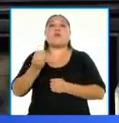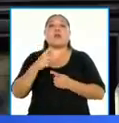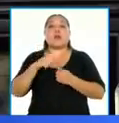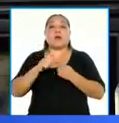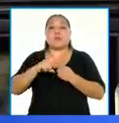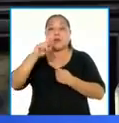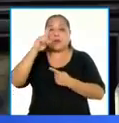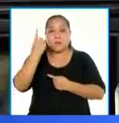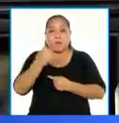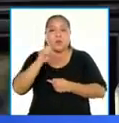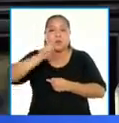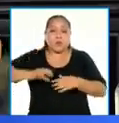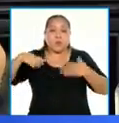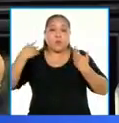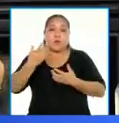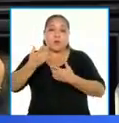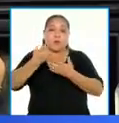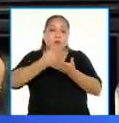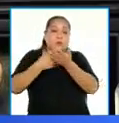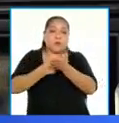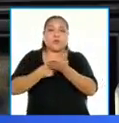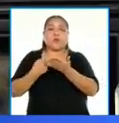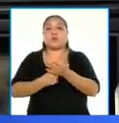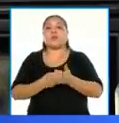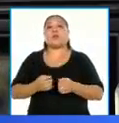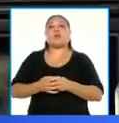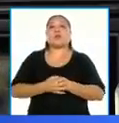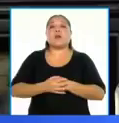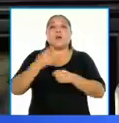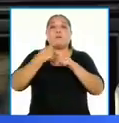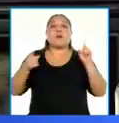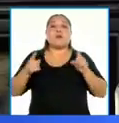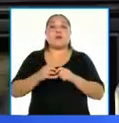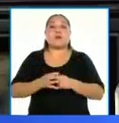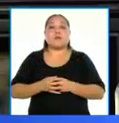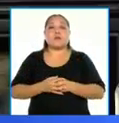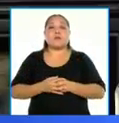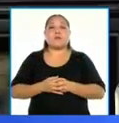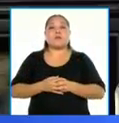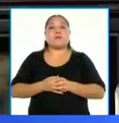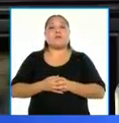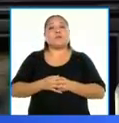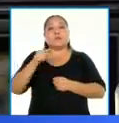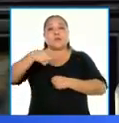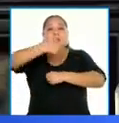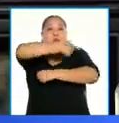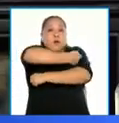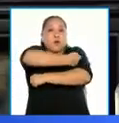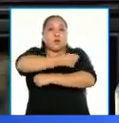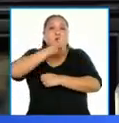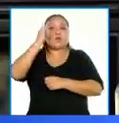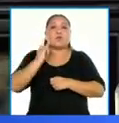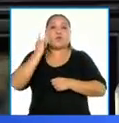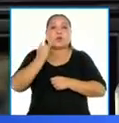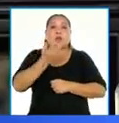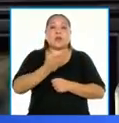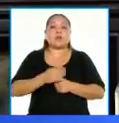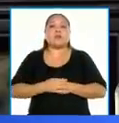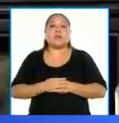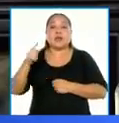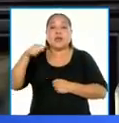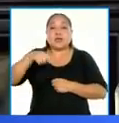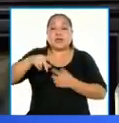que los estados podemos negociar a escala. Pero adicionalmente, como se tratan de vacunas de emergencia,